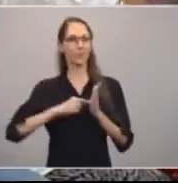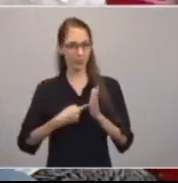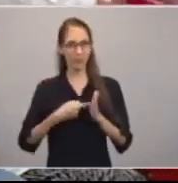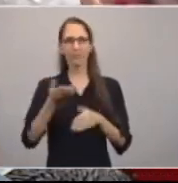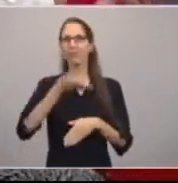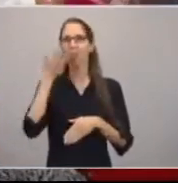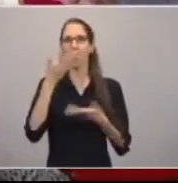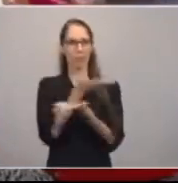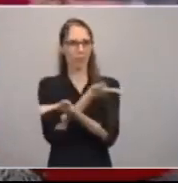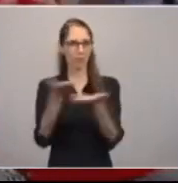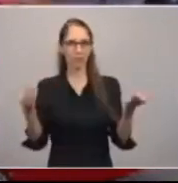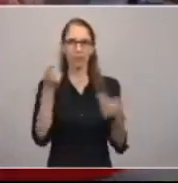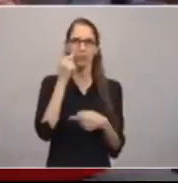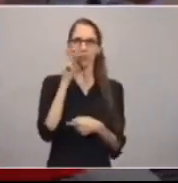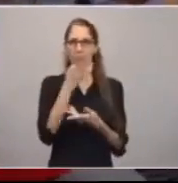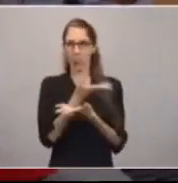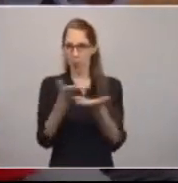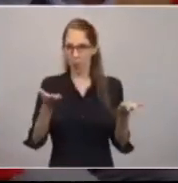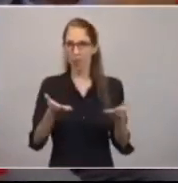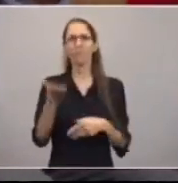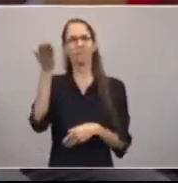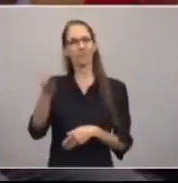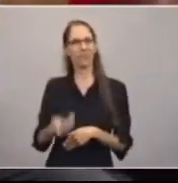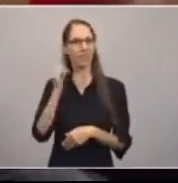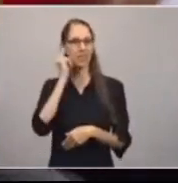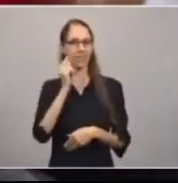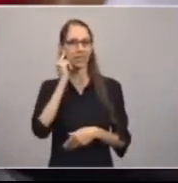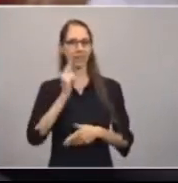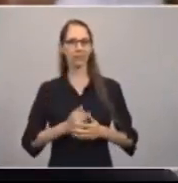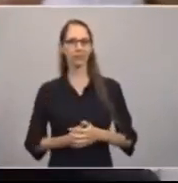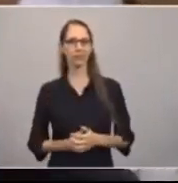Axel Kicillof. Bueno,